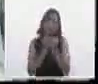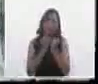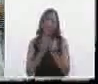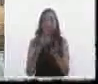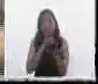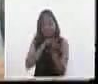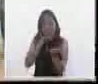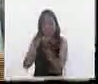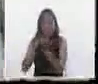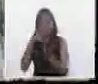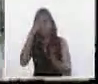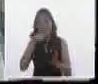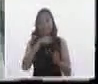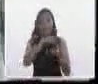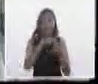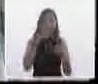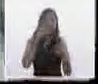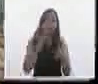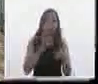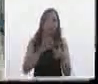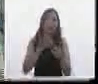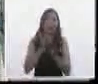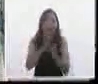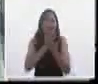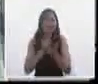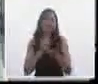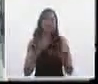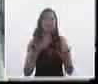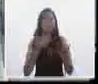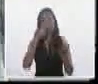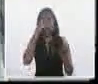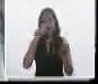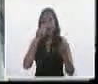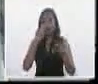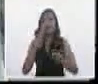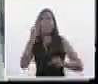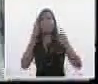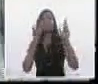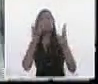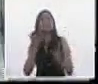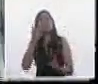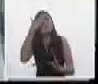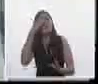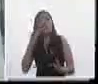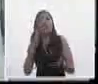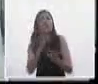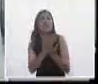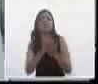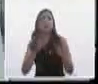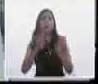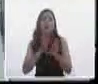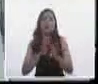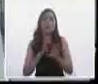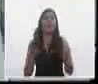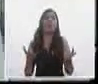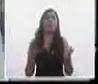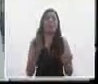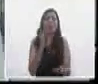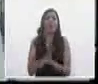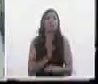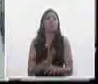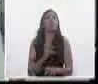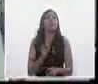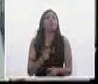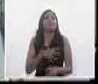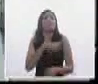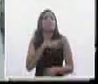apoyarlos para empoderarlos en esta cuestión de de la participación ciudadana el la situación en el momento